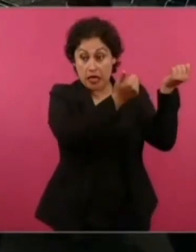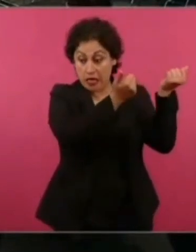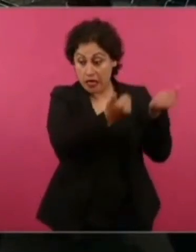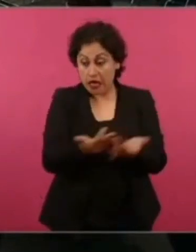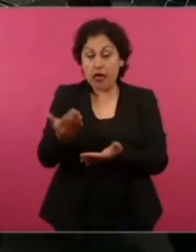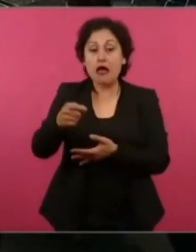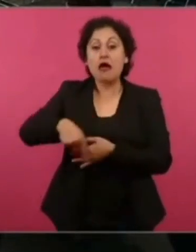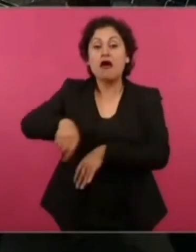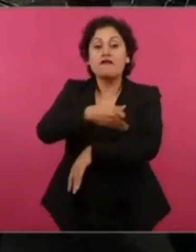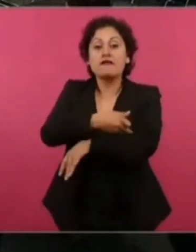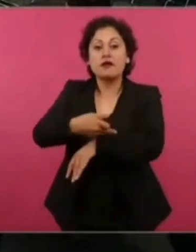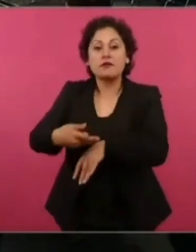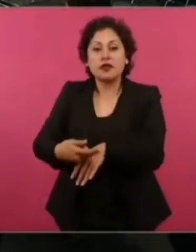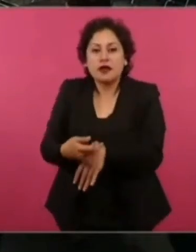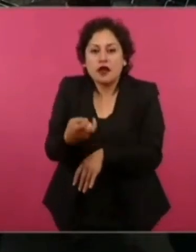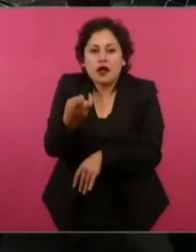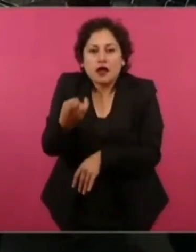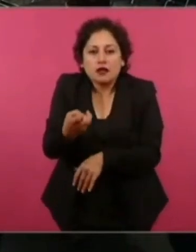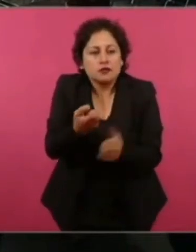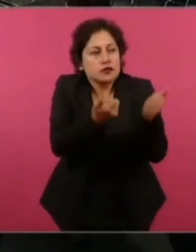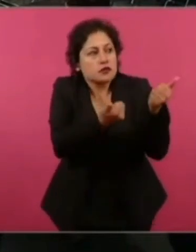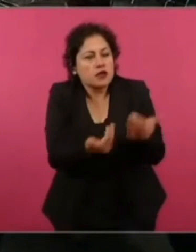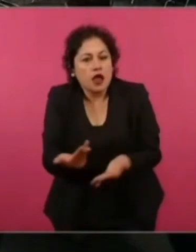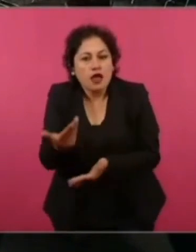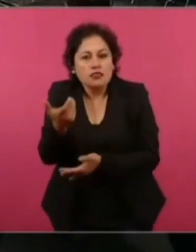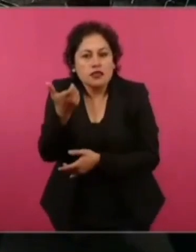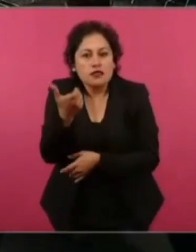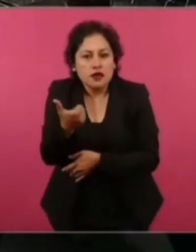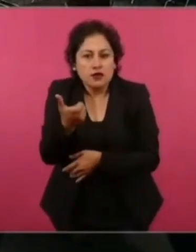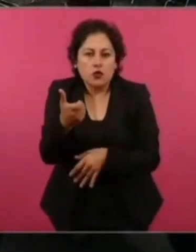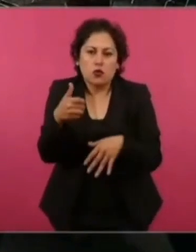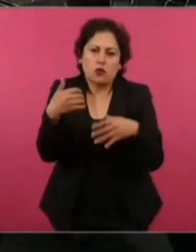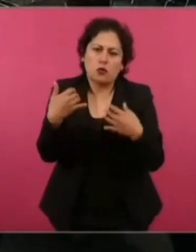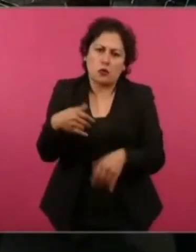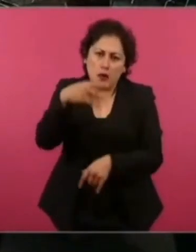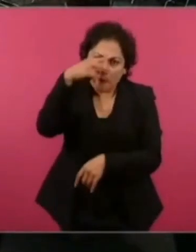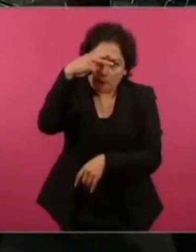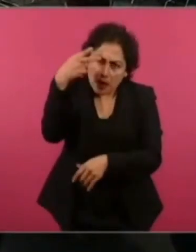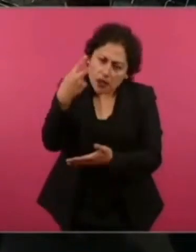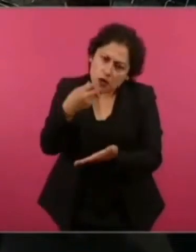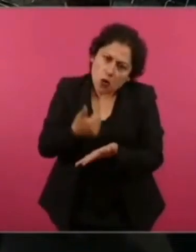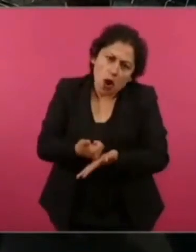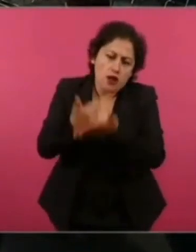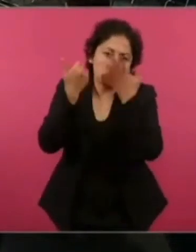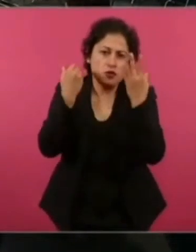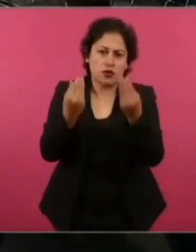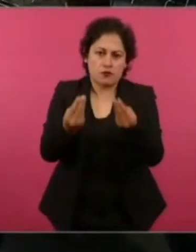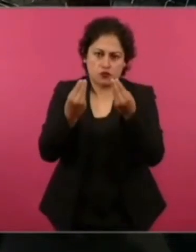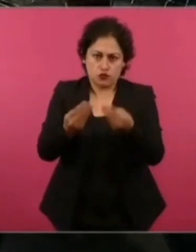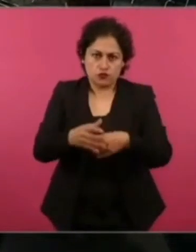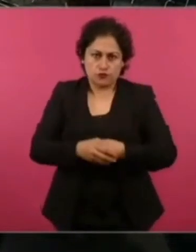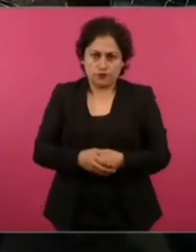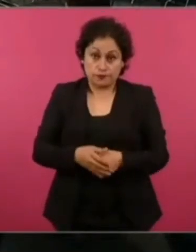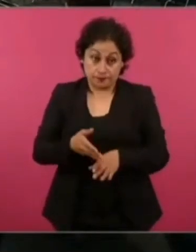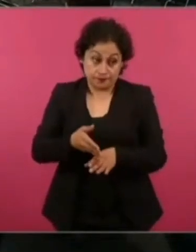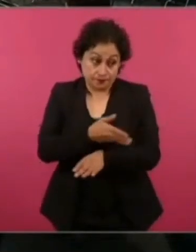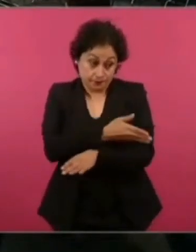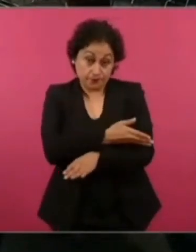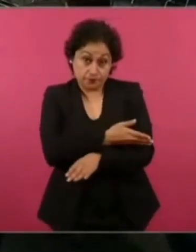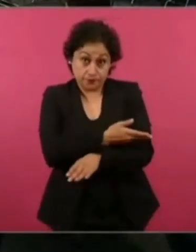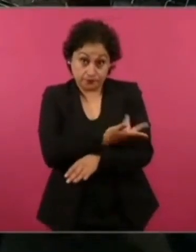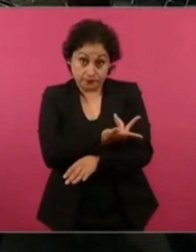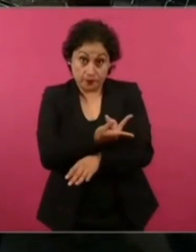fuente de ingresos que tiene México. Bueno, eso ya no sucede.